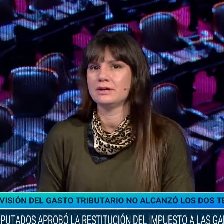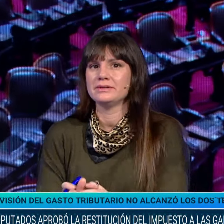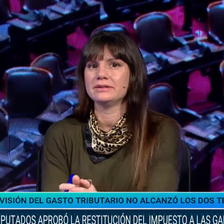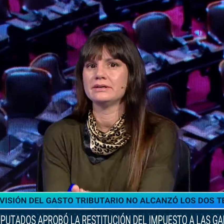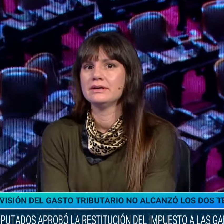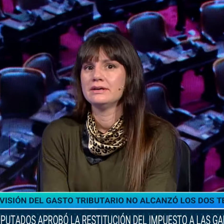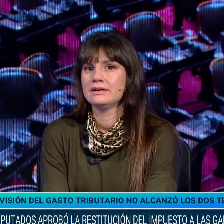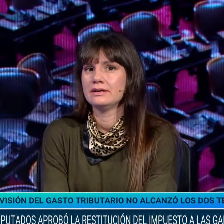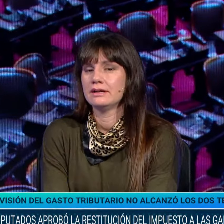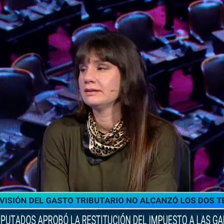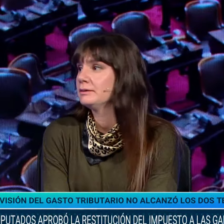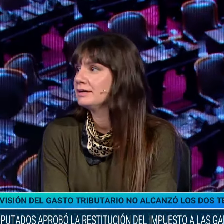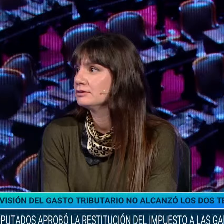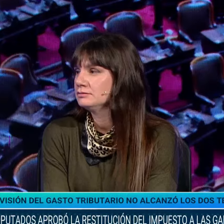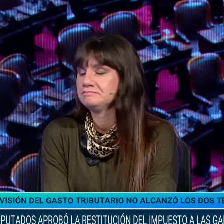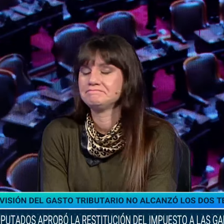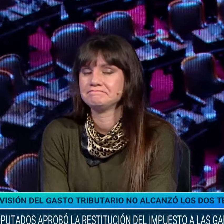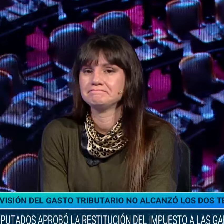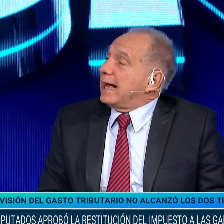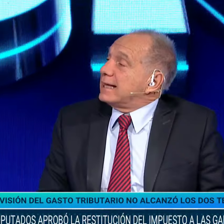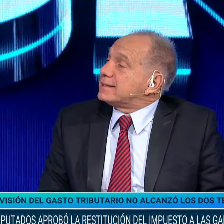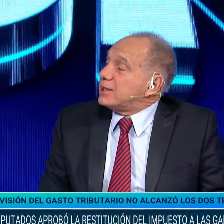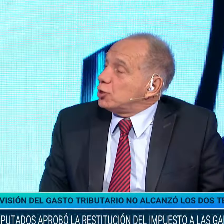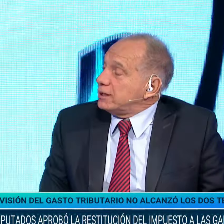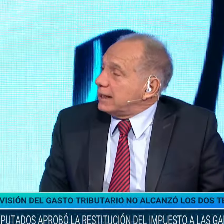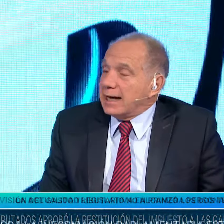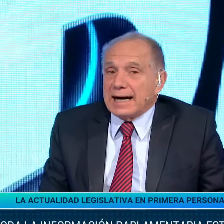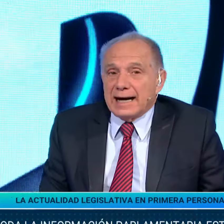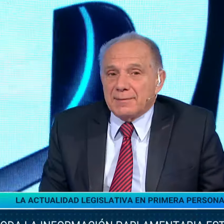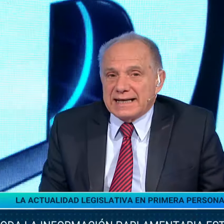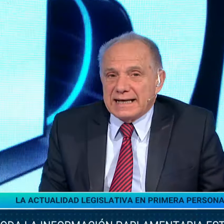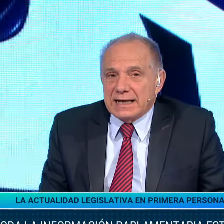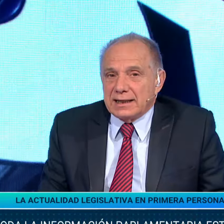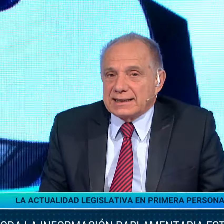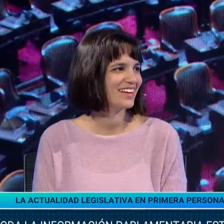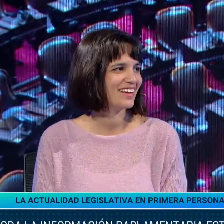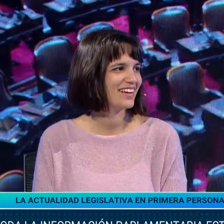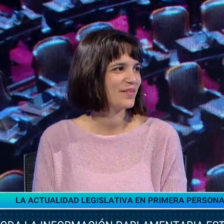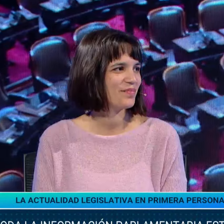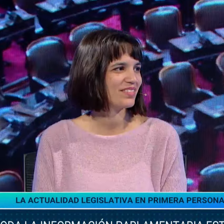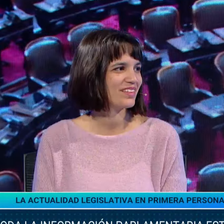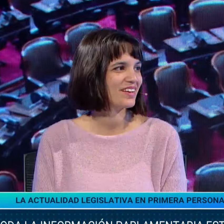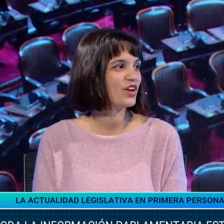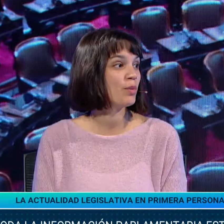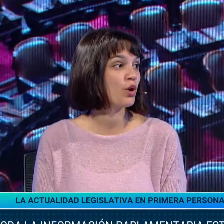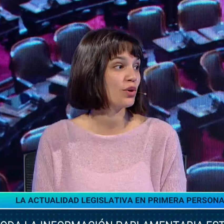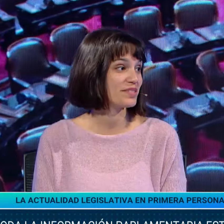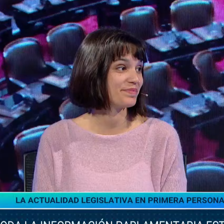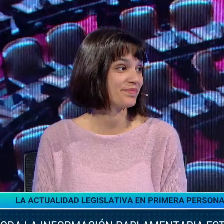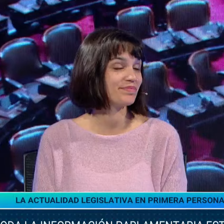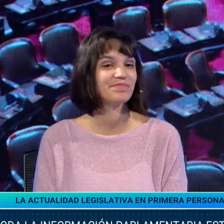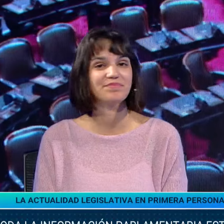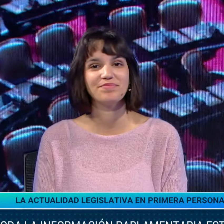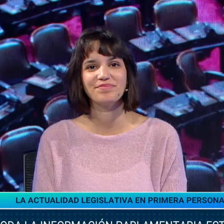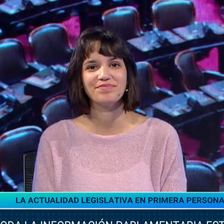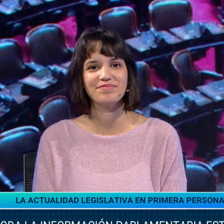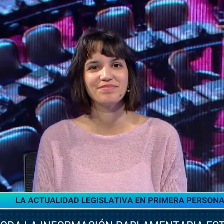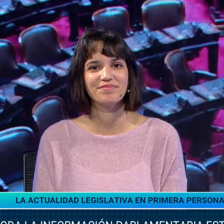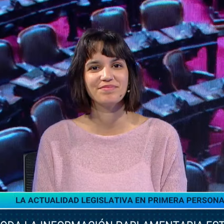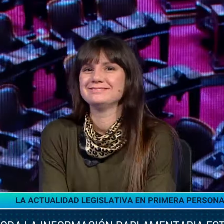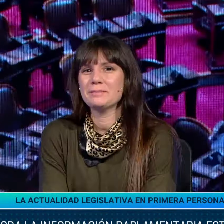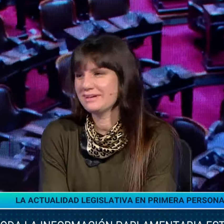pie o finalmente la dan de baja, ¿no? Señorita María, un gusto, nos estamos viendo. Nos vemos el lunes. El lunes, ahí